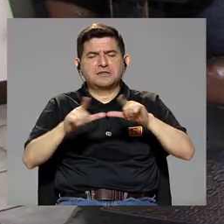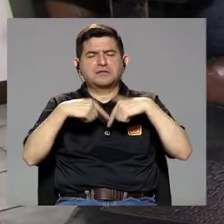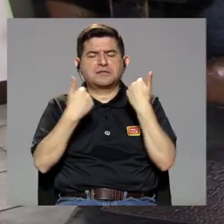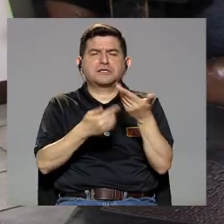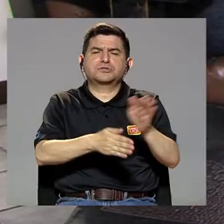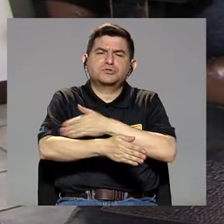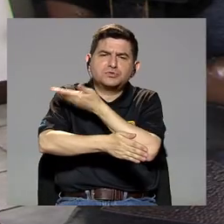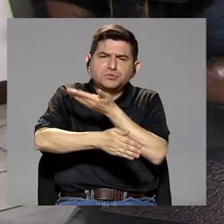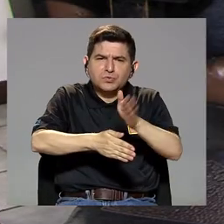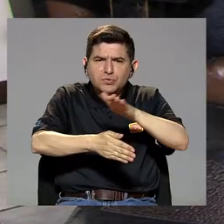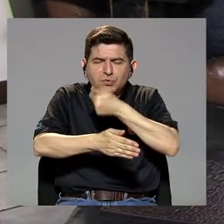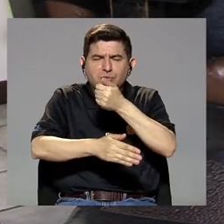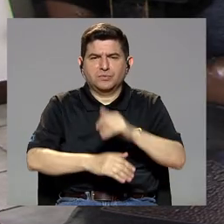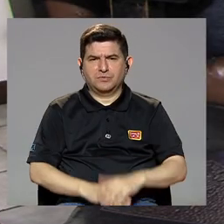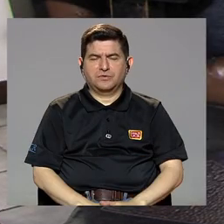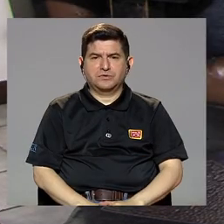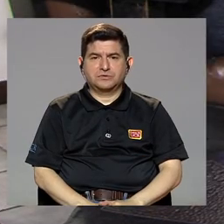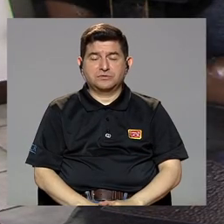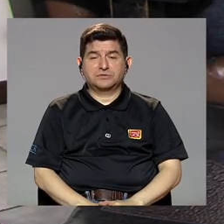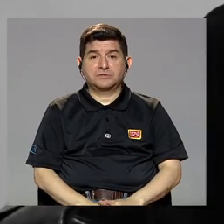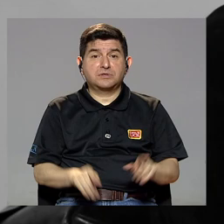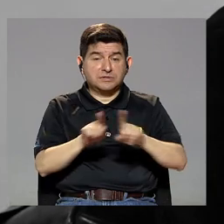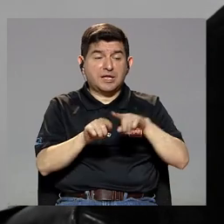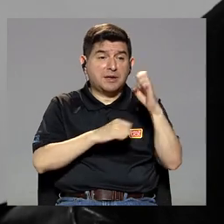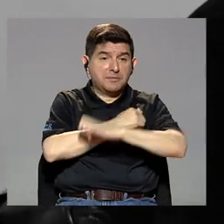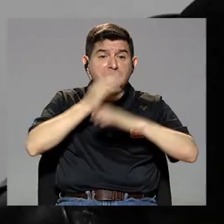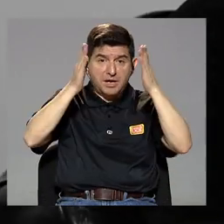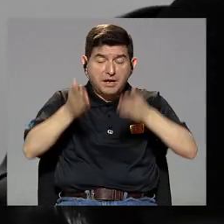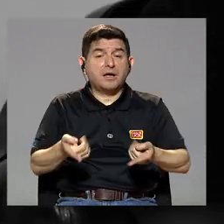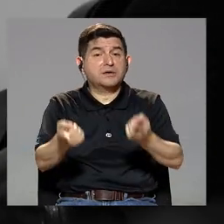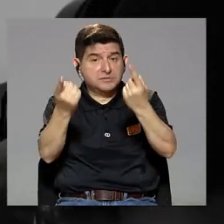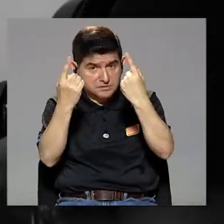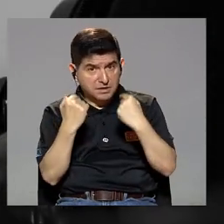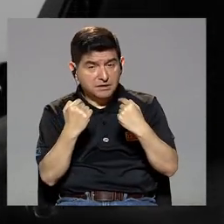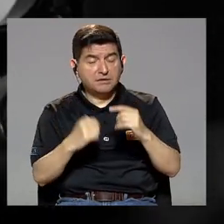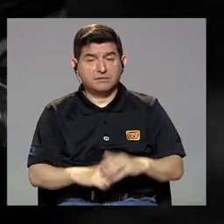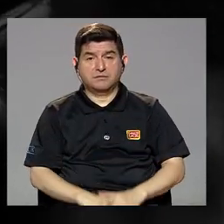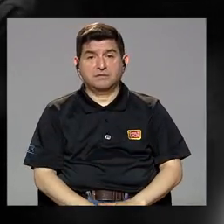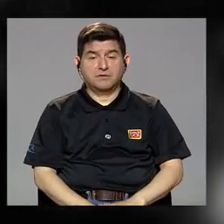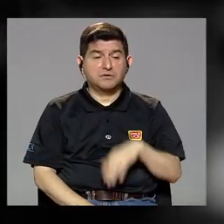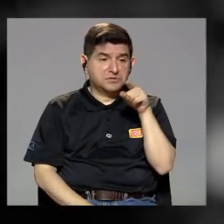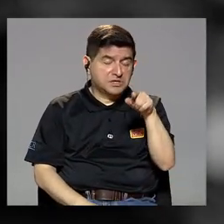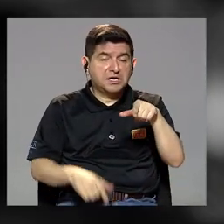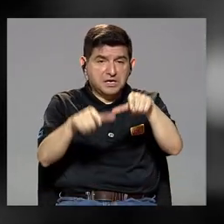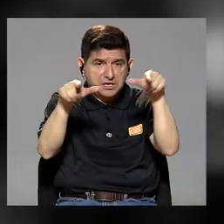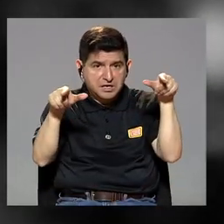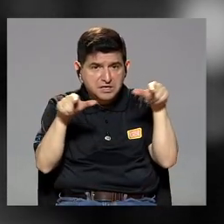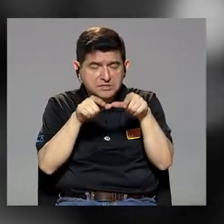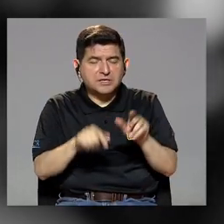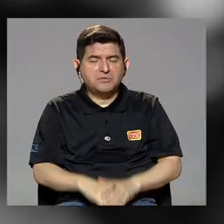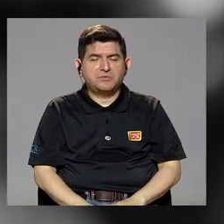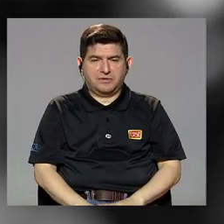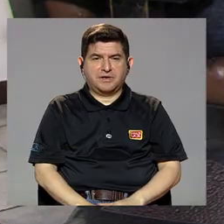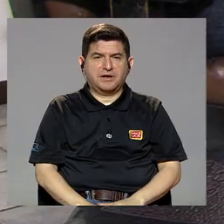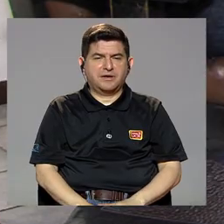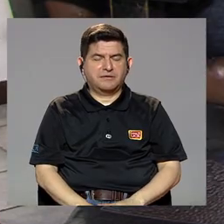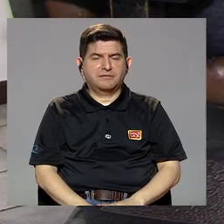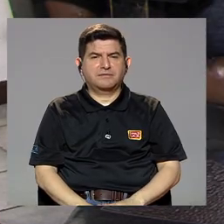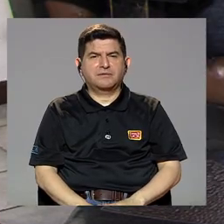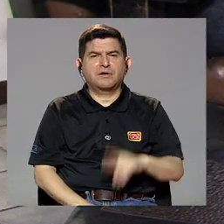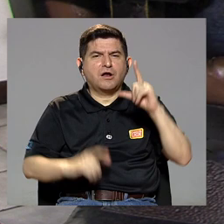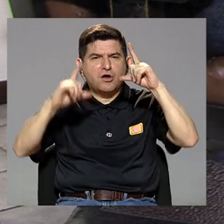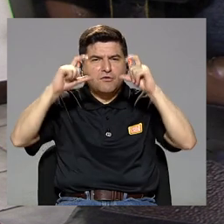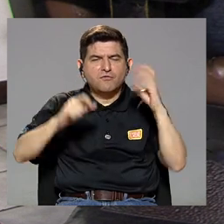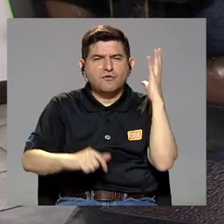y hasta artistas extranjeros que llegaban llegaban ahí a ver el espectáculo una fotografía